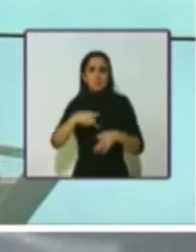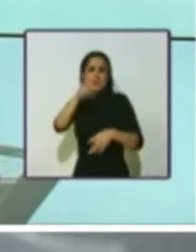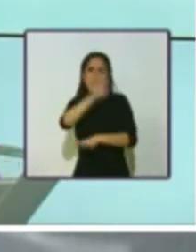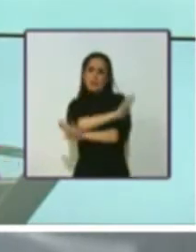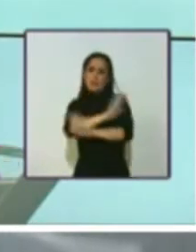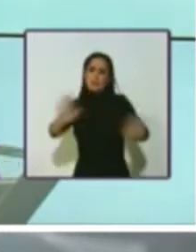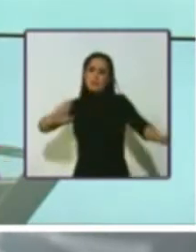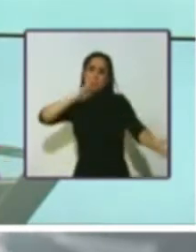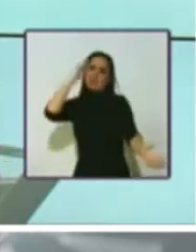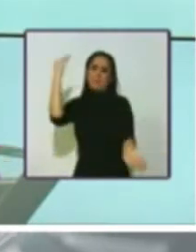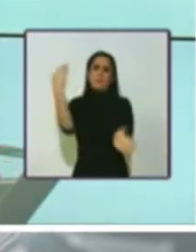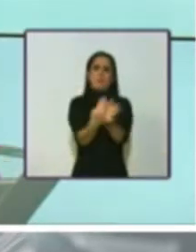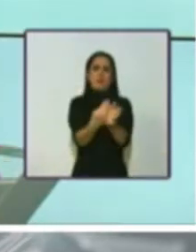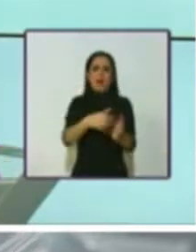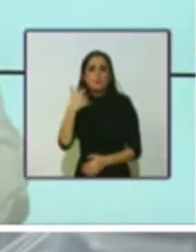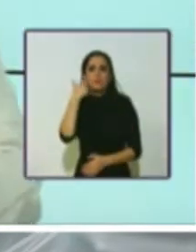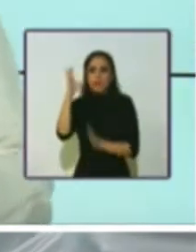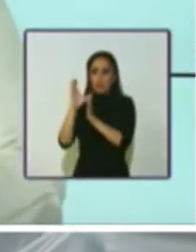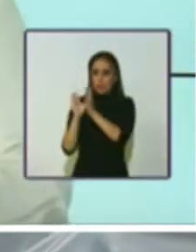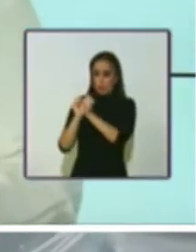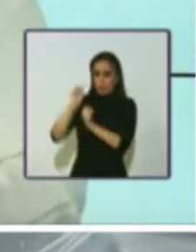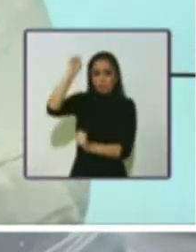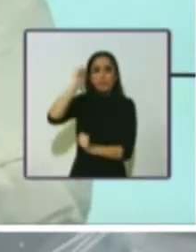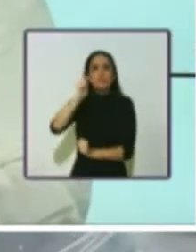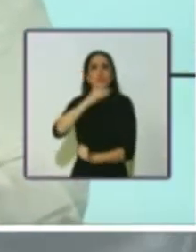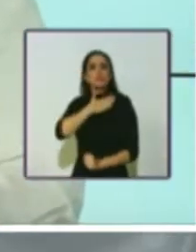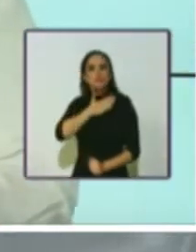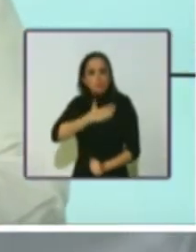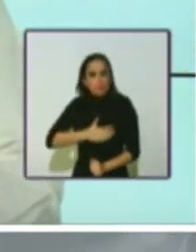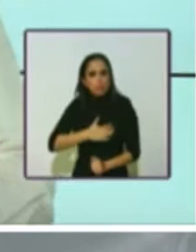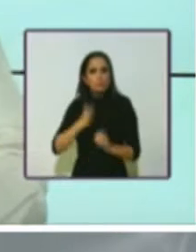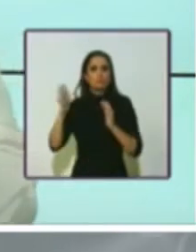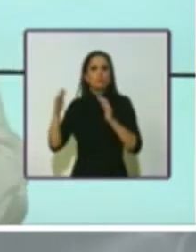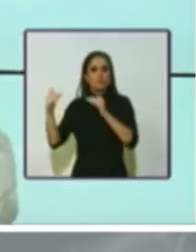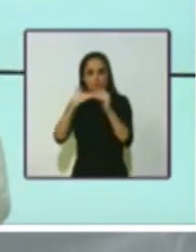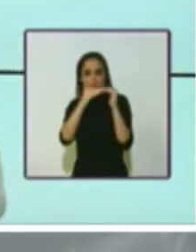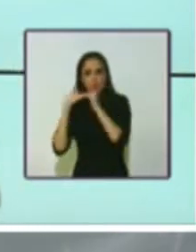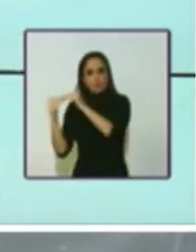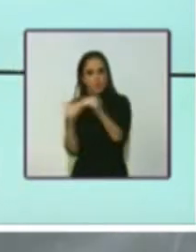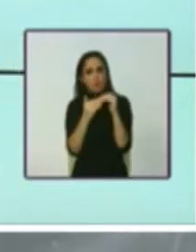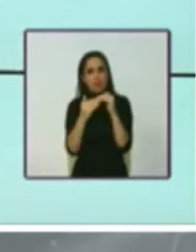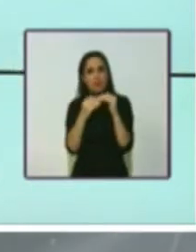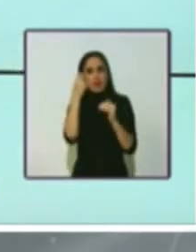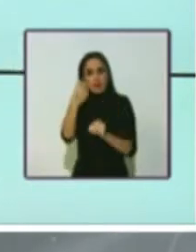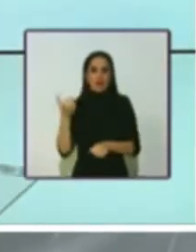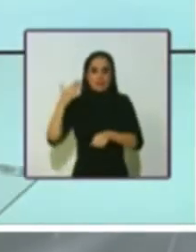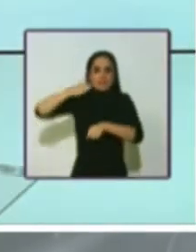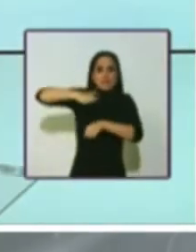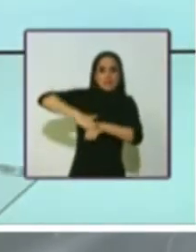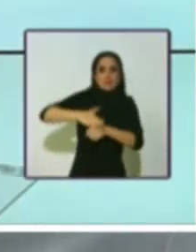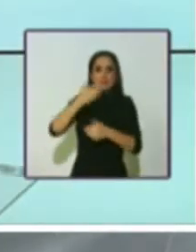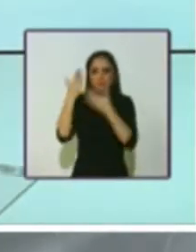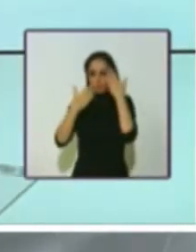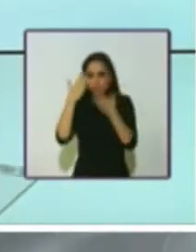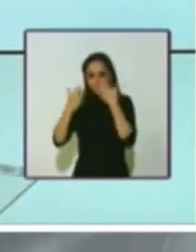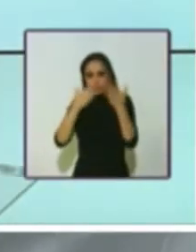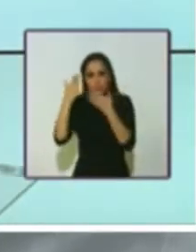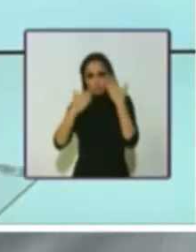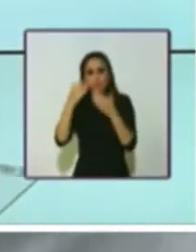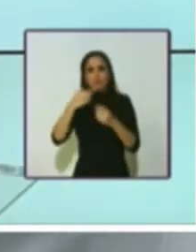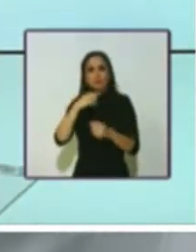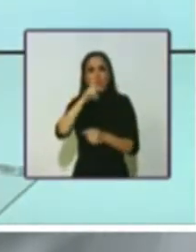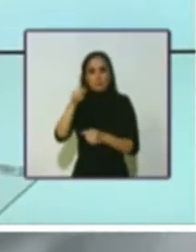cuenta de que las ideas son muy parecidas, y yo diría que, bueno, pase lo que